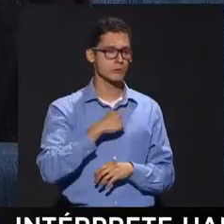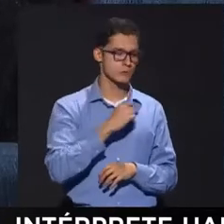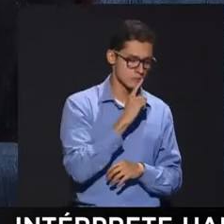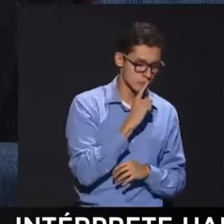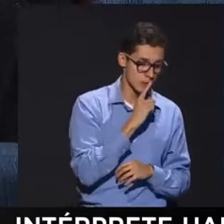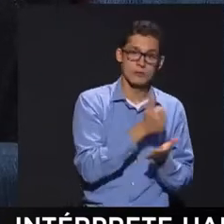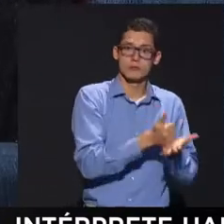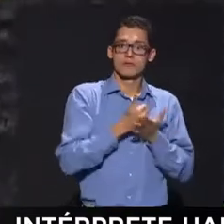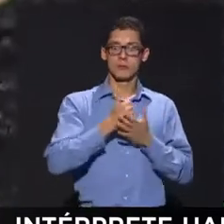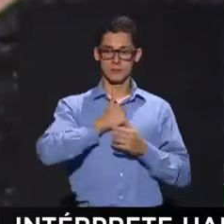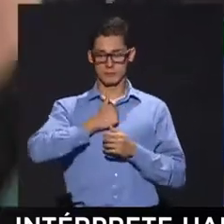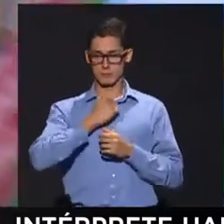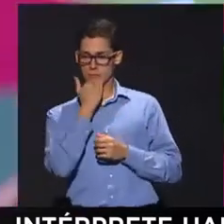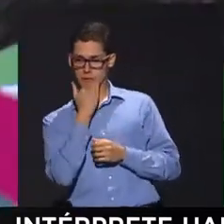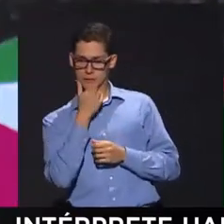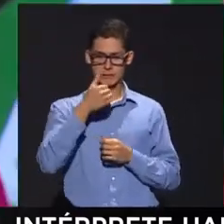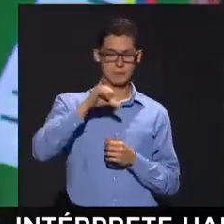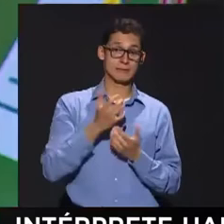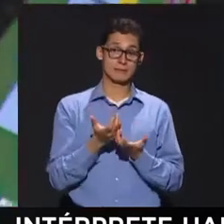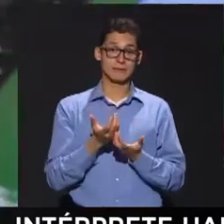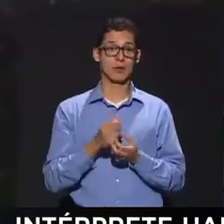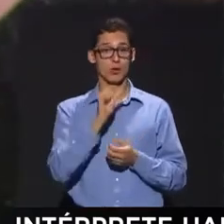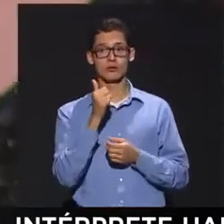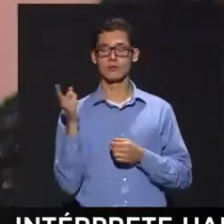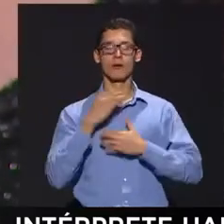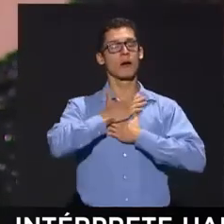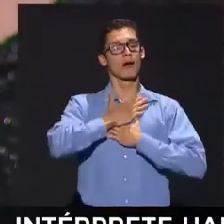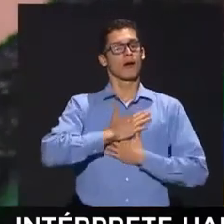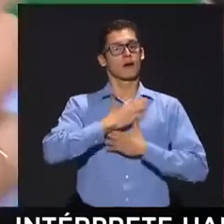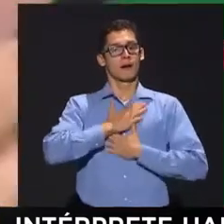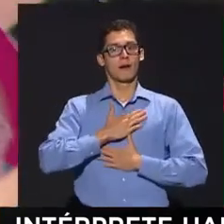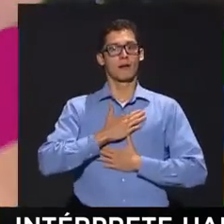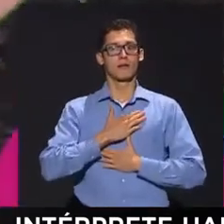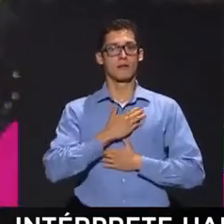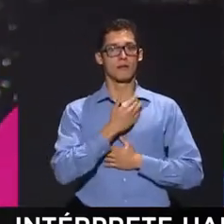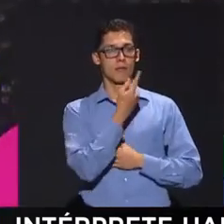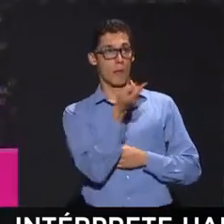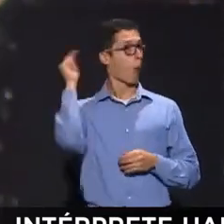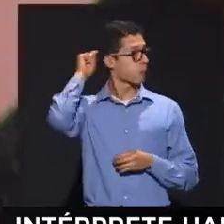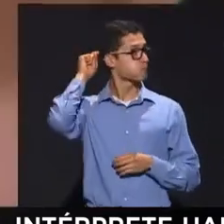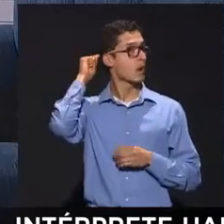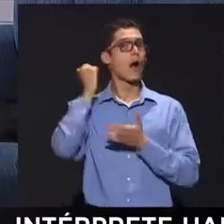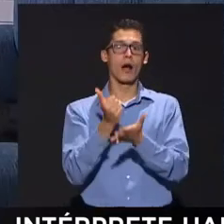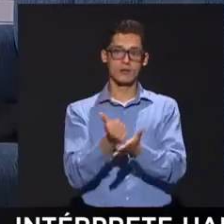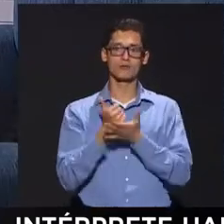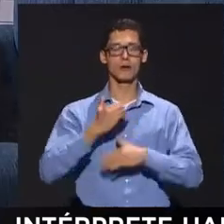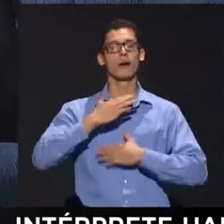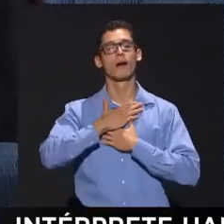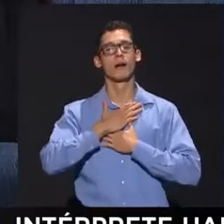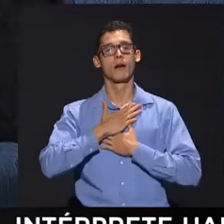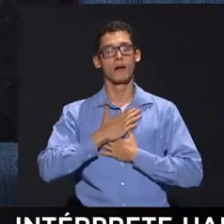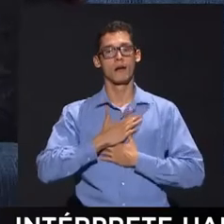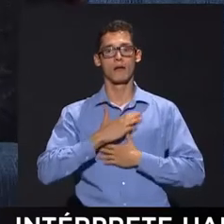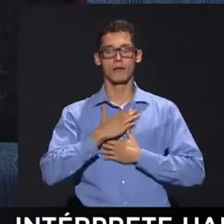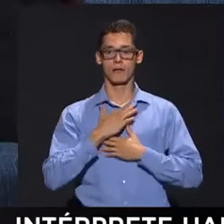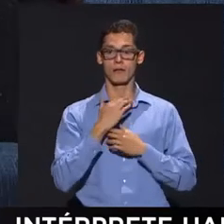Mantener la calma nos está estimulando la autorregulación. De igual forma, hay otras que